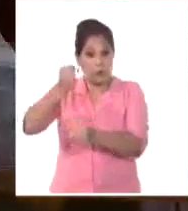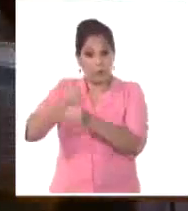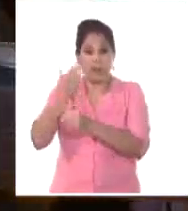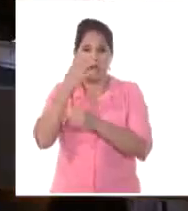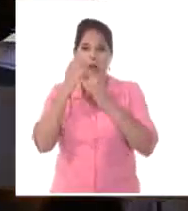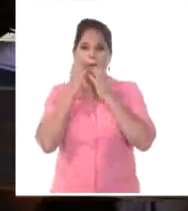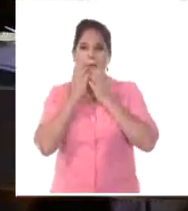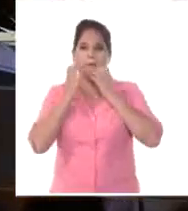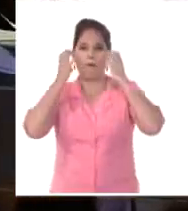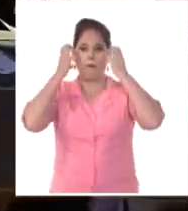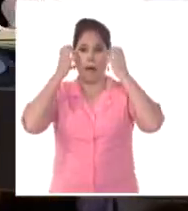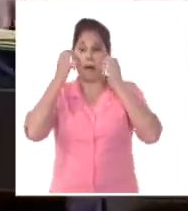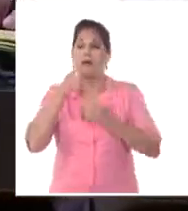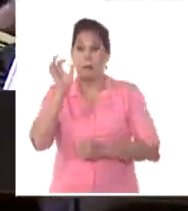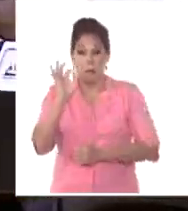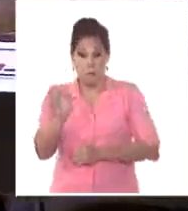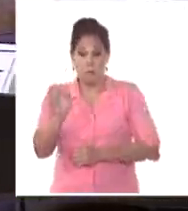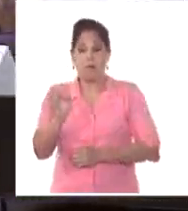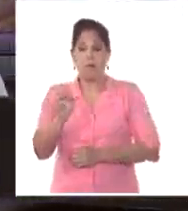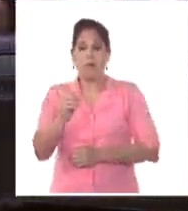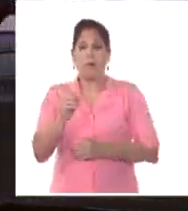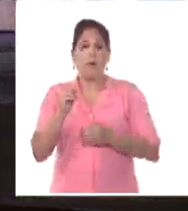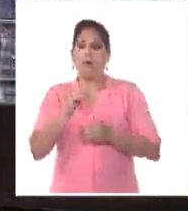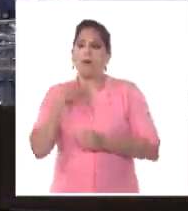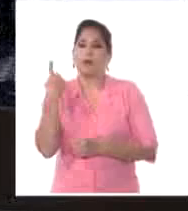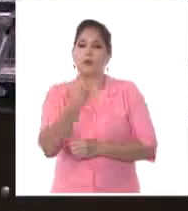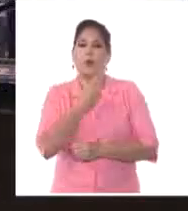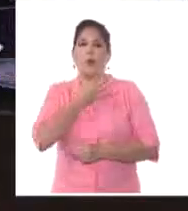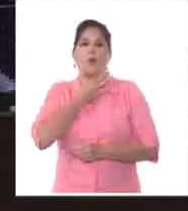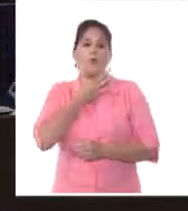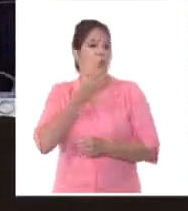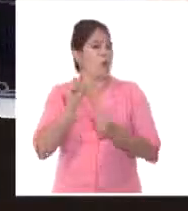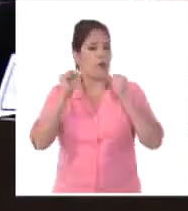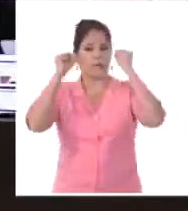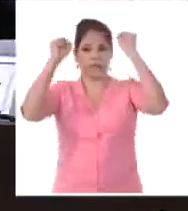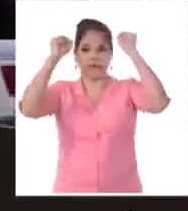Marx. Entonces, arriba los pobres del mundo.